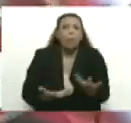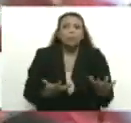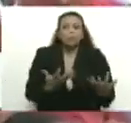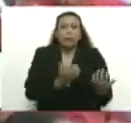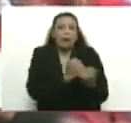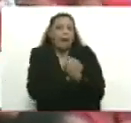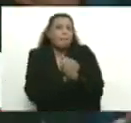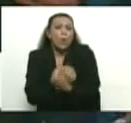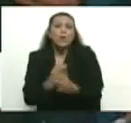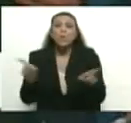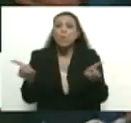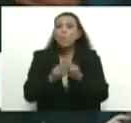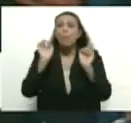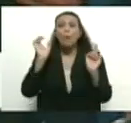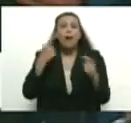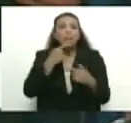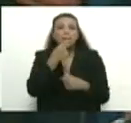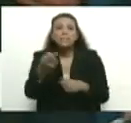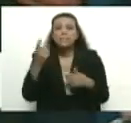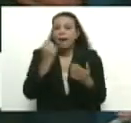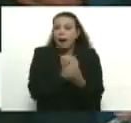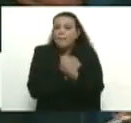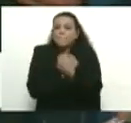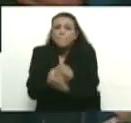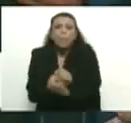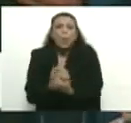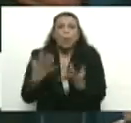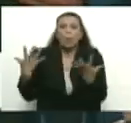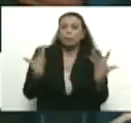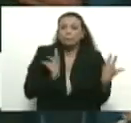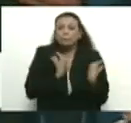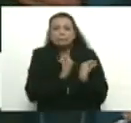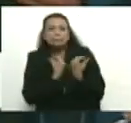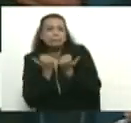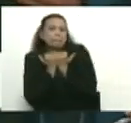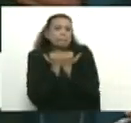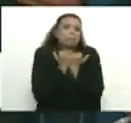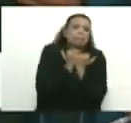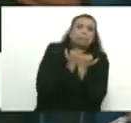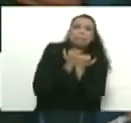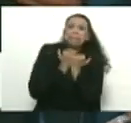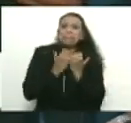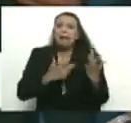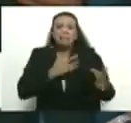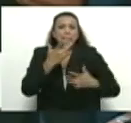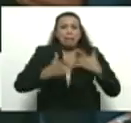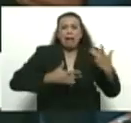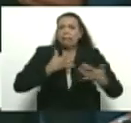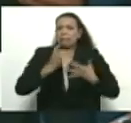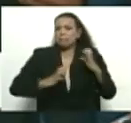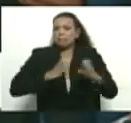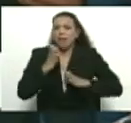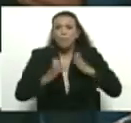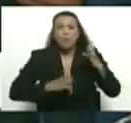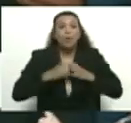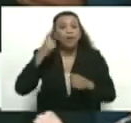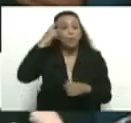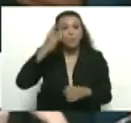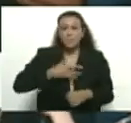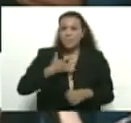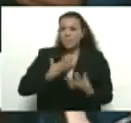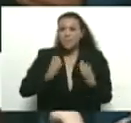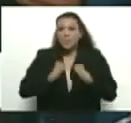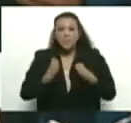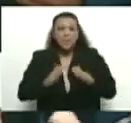nuestro comandante Chávez, amor, amor y frenesí es lo que hemos vivido por parte del pueblo en el día de hoy,